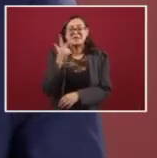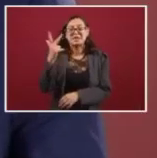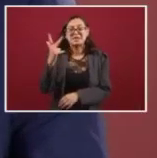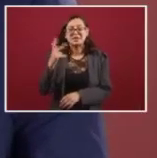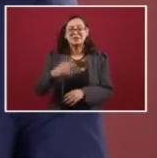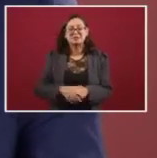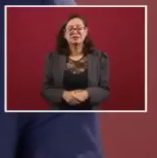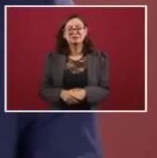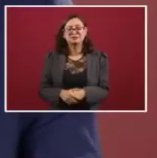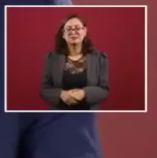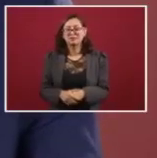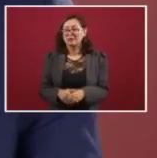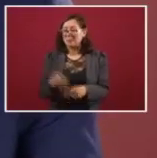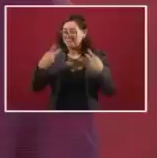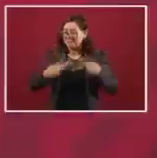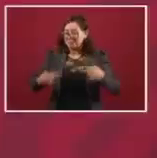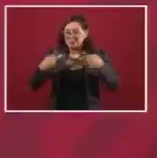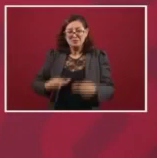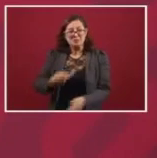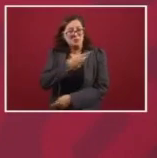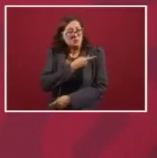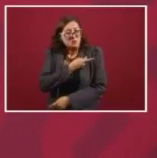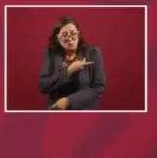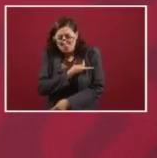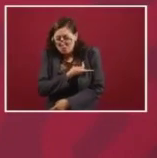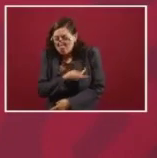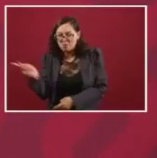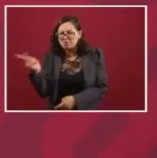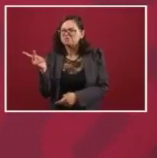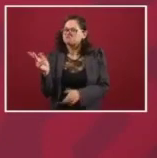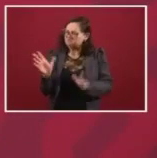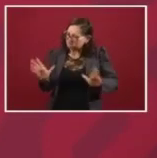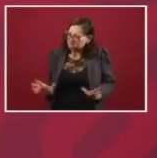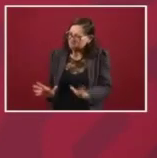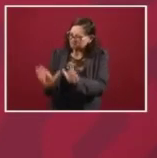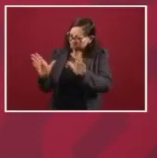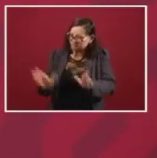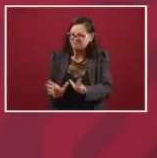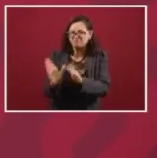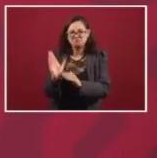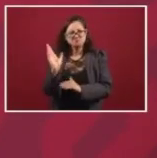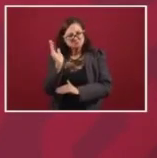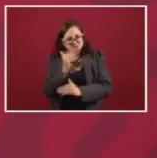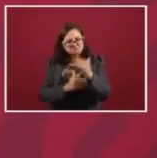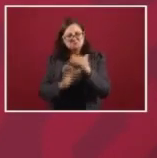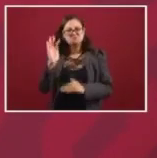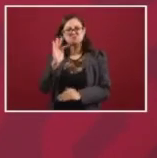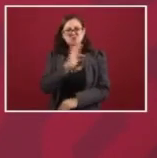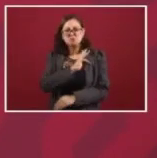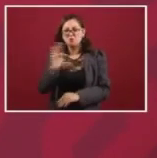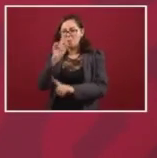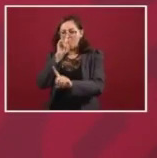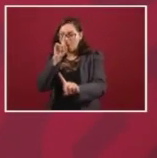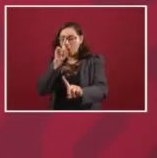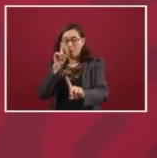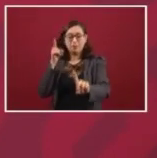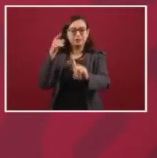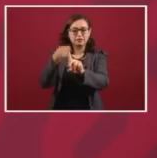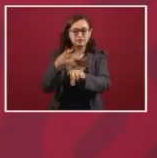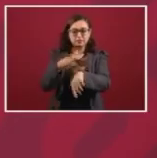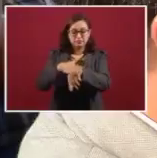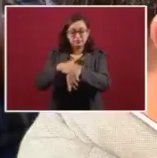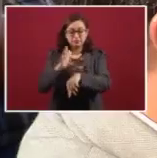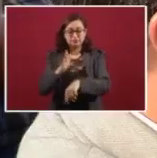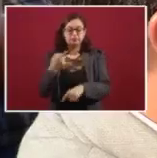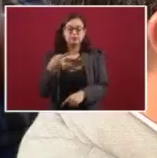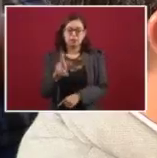Vamos a sacar de la pobreza a millones de mexicanos. Ese es el objetivo principal. Pero para eso sí tendríamos que crecer